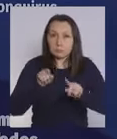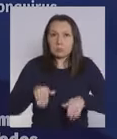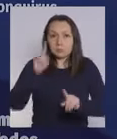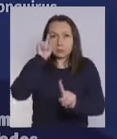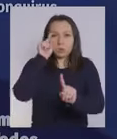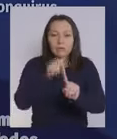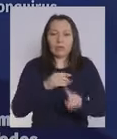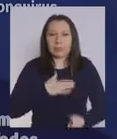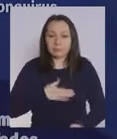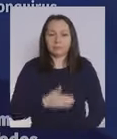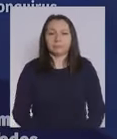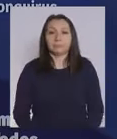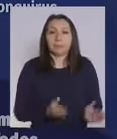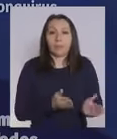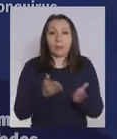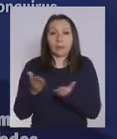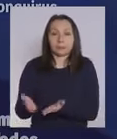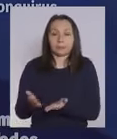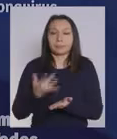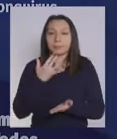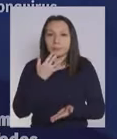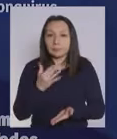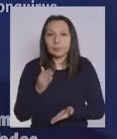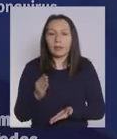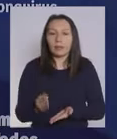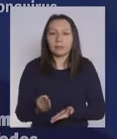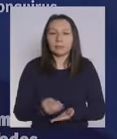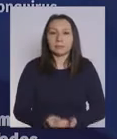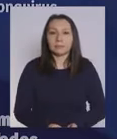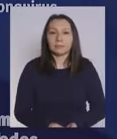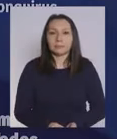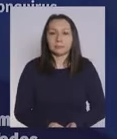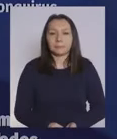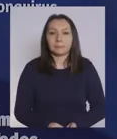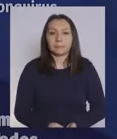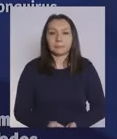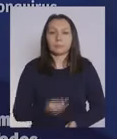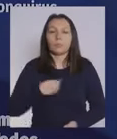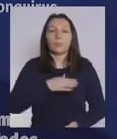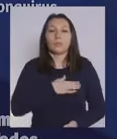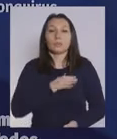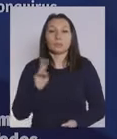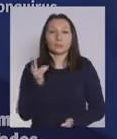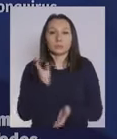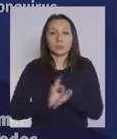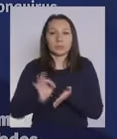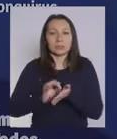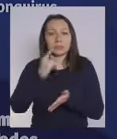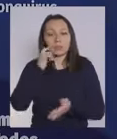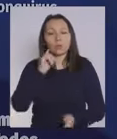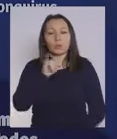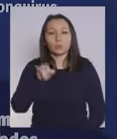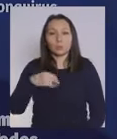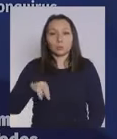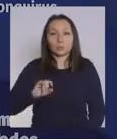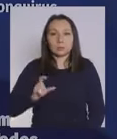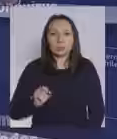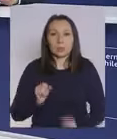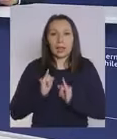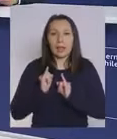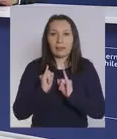línea. A continuación, le doy la palabra a nuestro subsecretario, Arturo Zúñiga, para